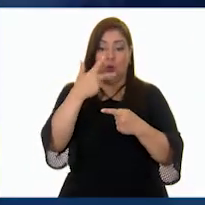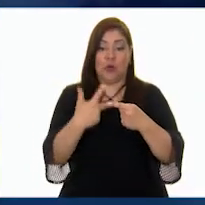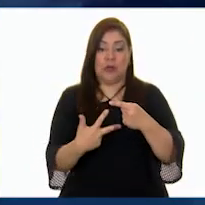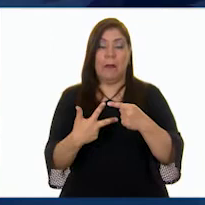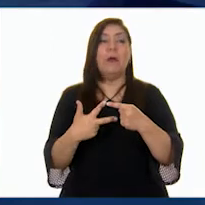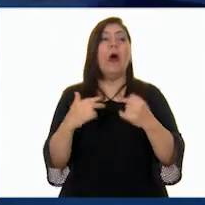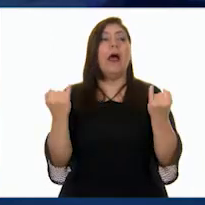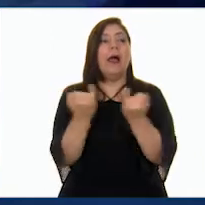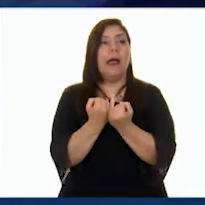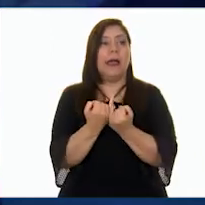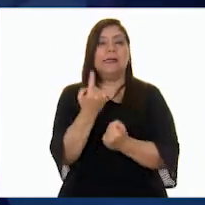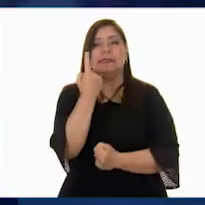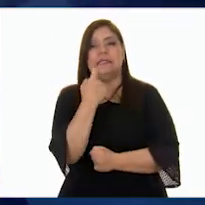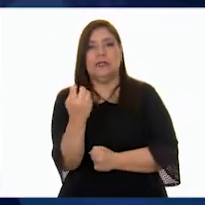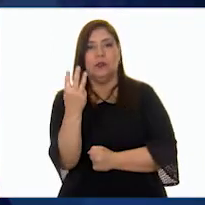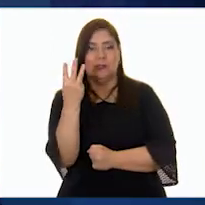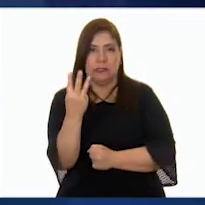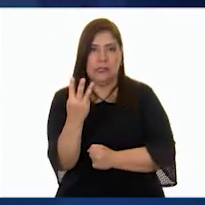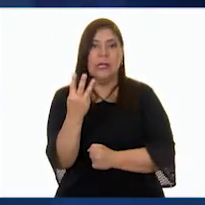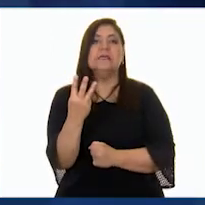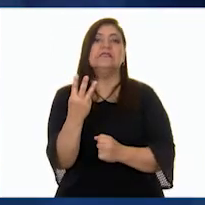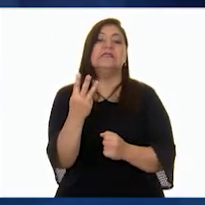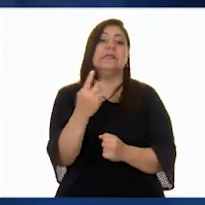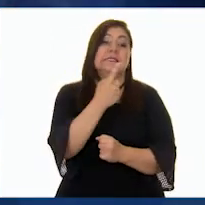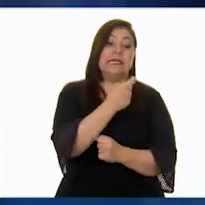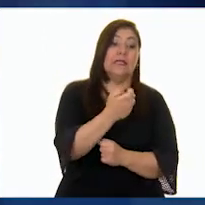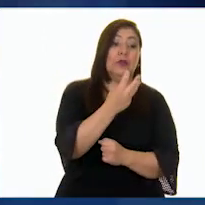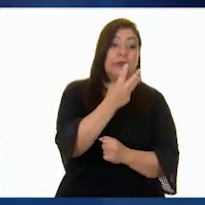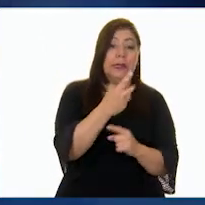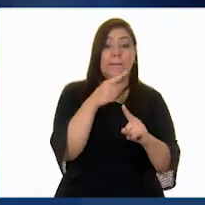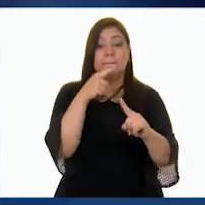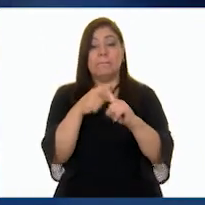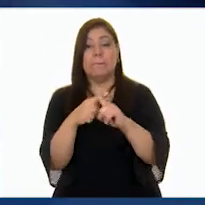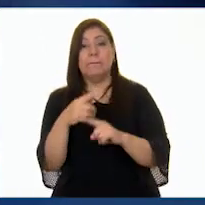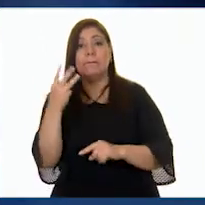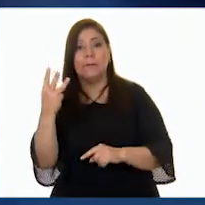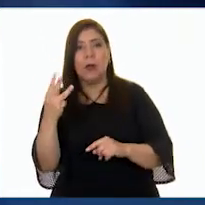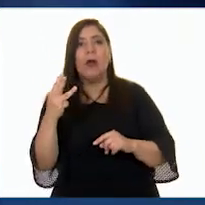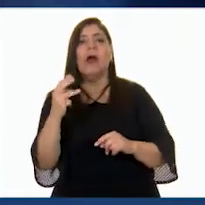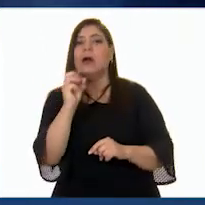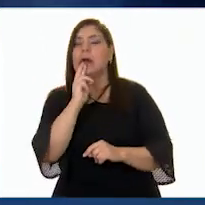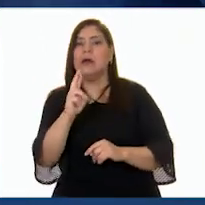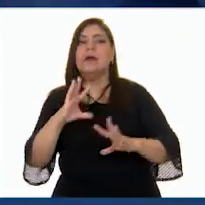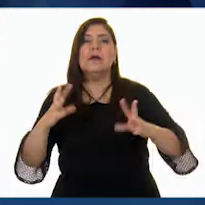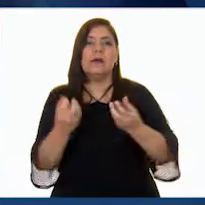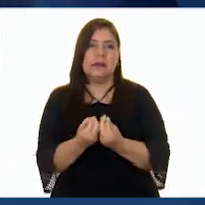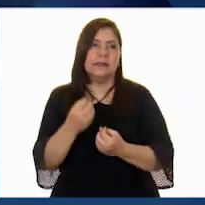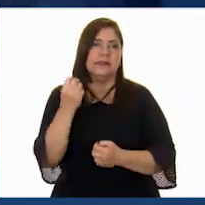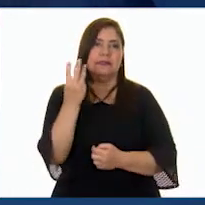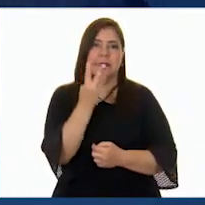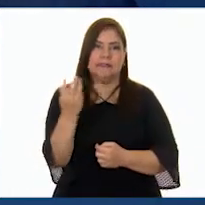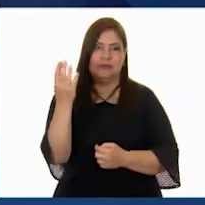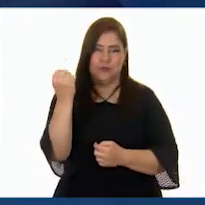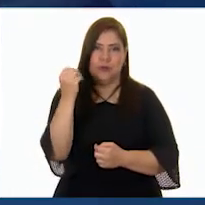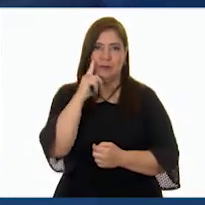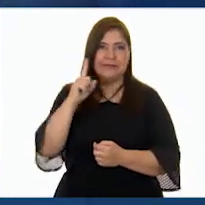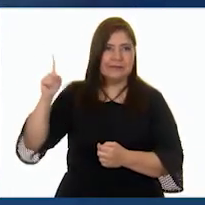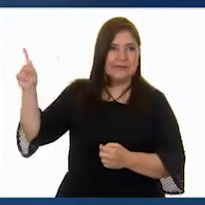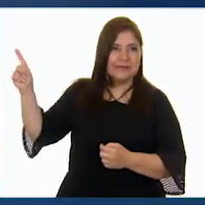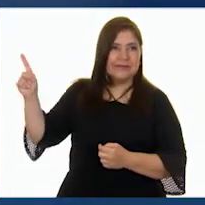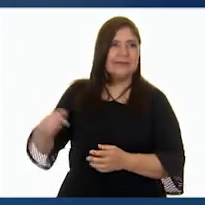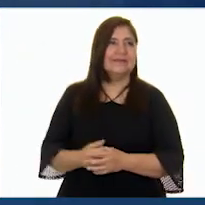igual a 103 y multiplicado por 3 nos va a dar 309.